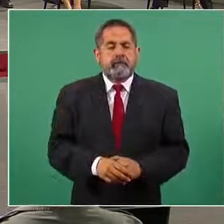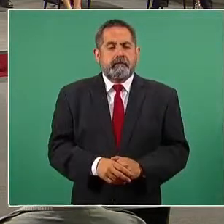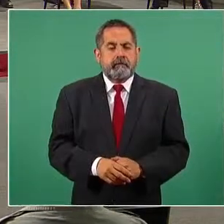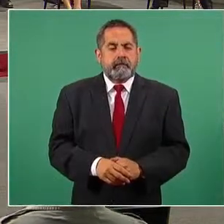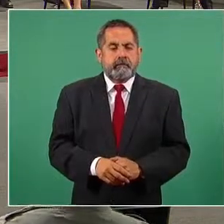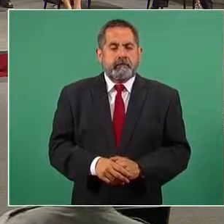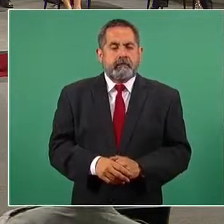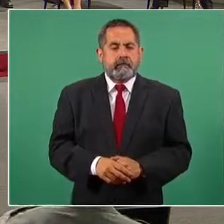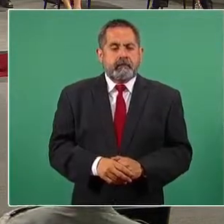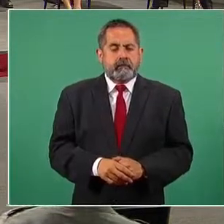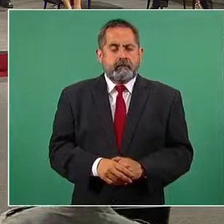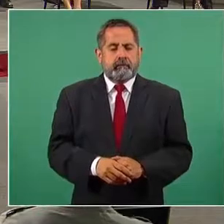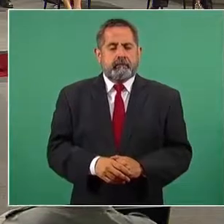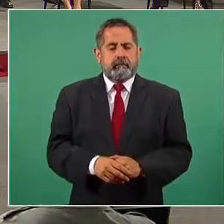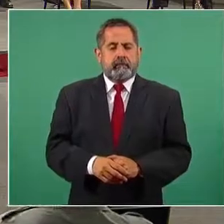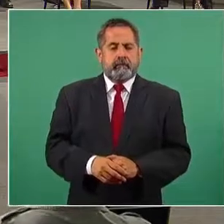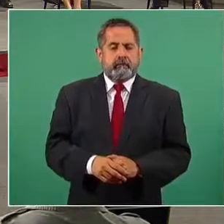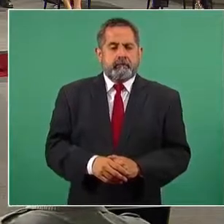Está